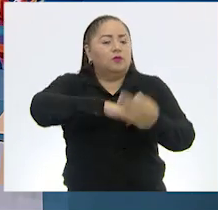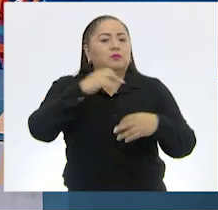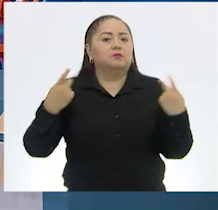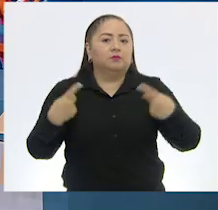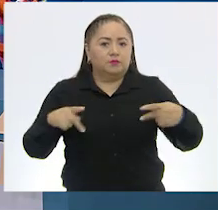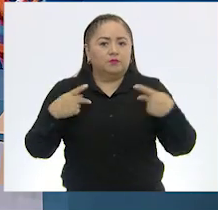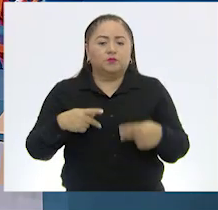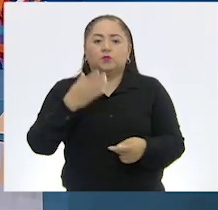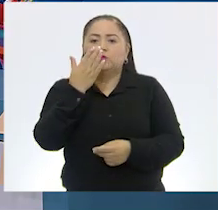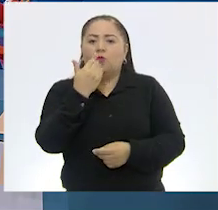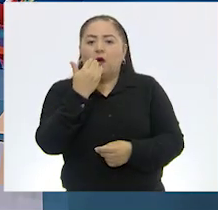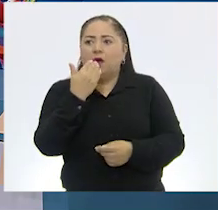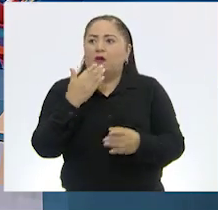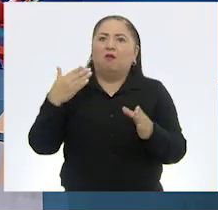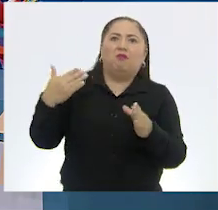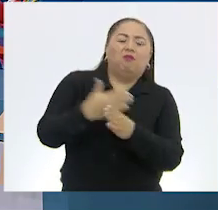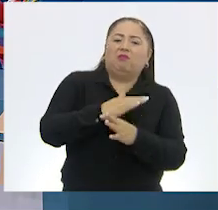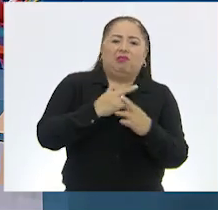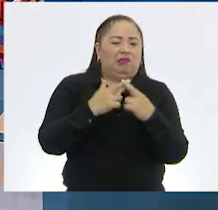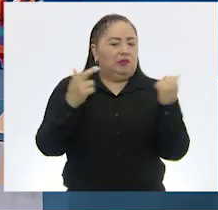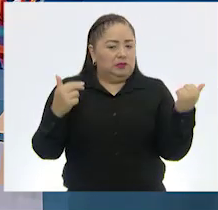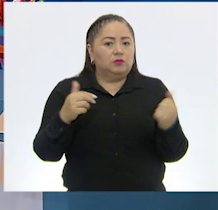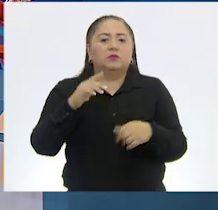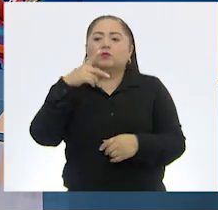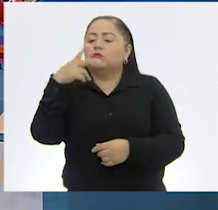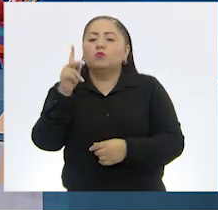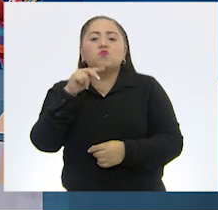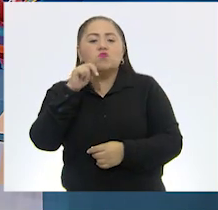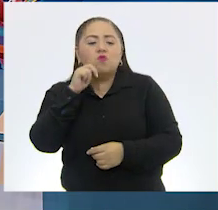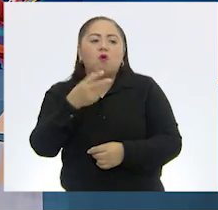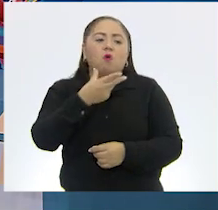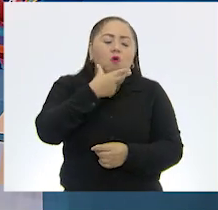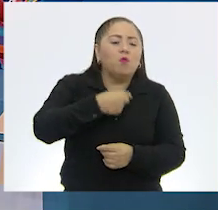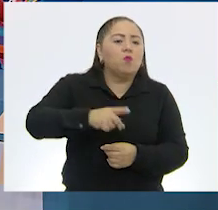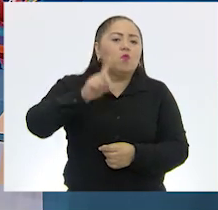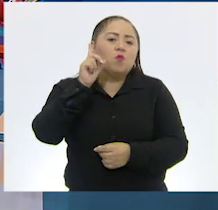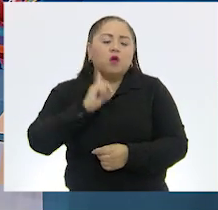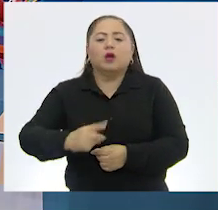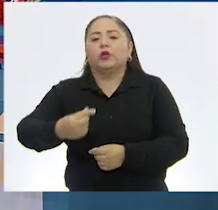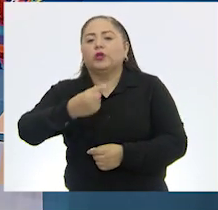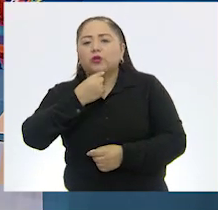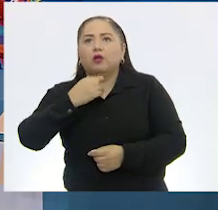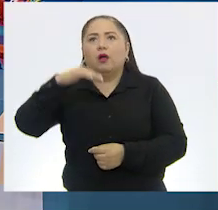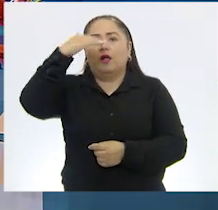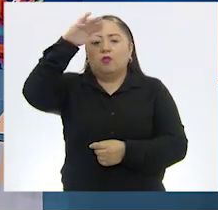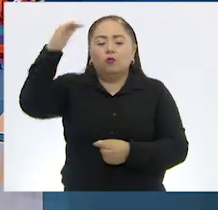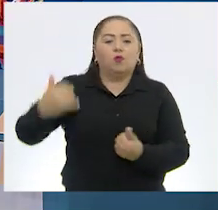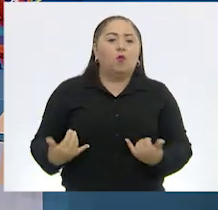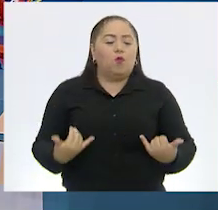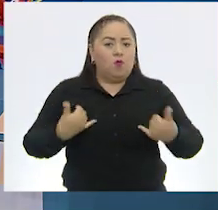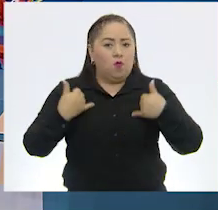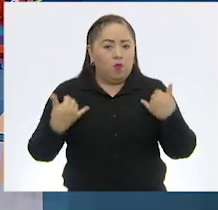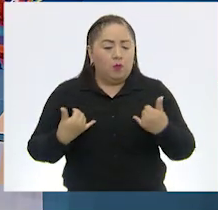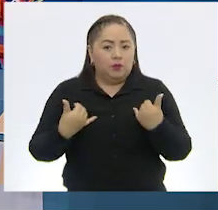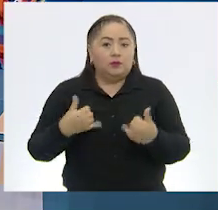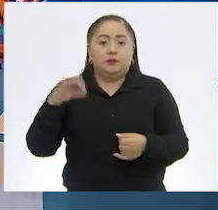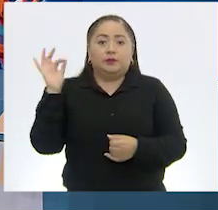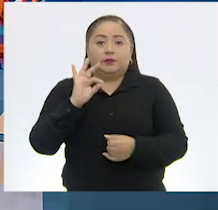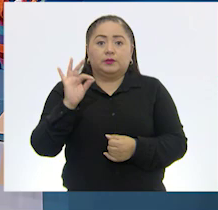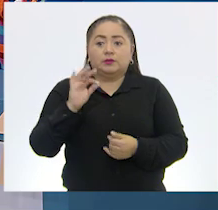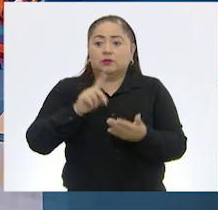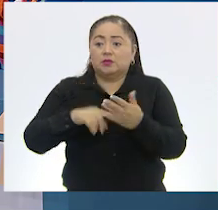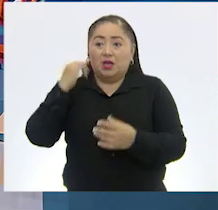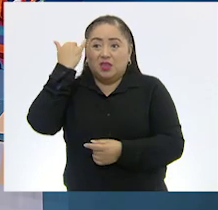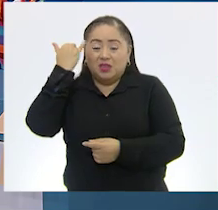población sin ninguna distinción. Ya seas mujer u hombre, niño o niña, adulto o joven, si perteneces a alguna